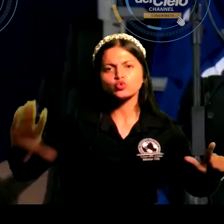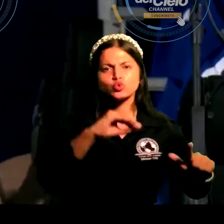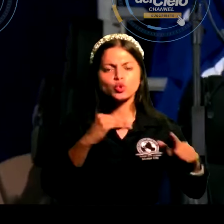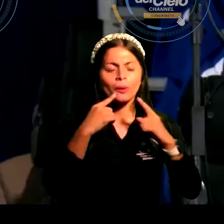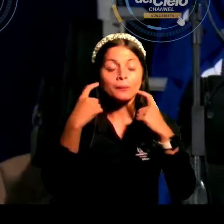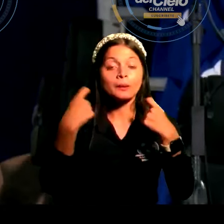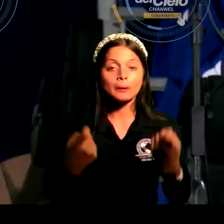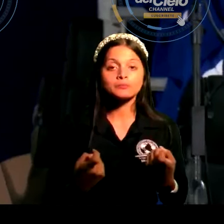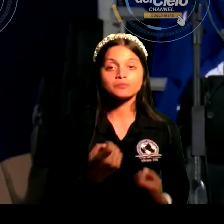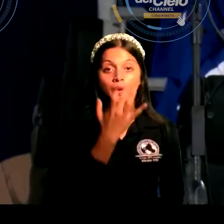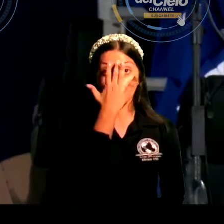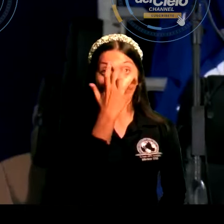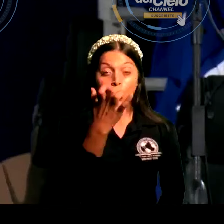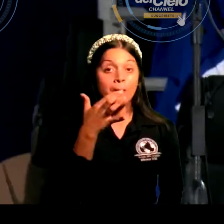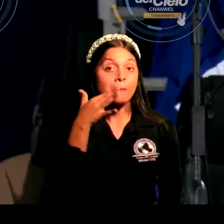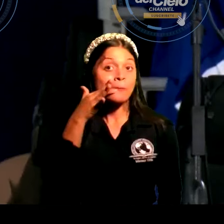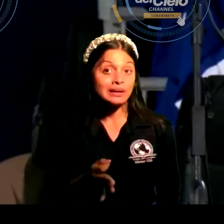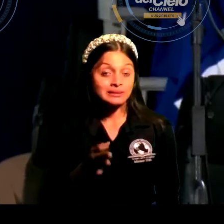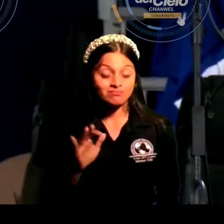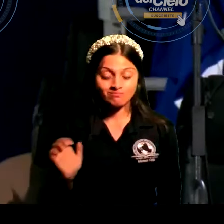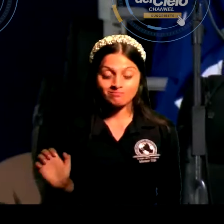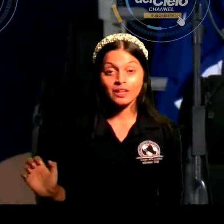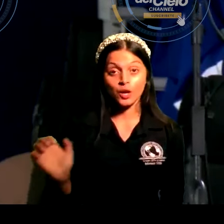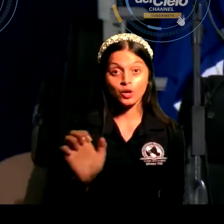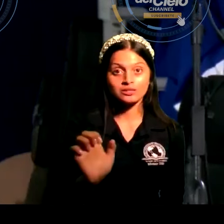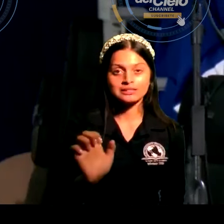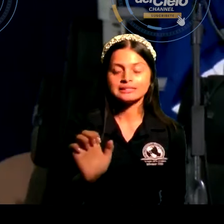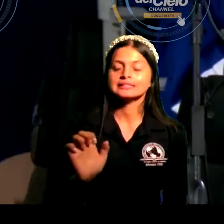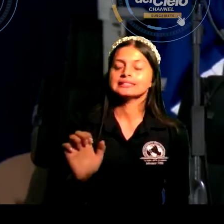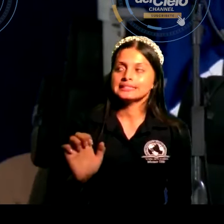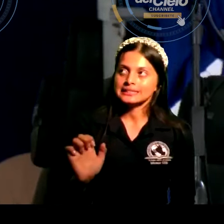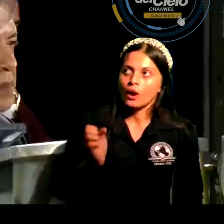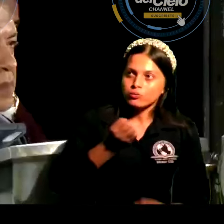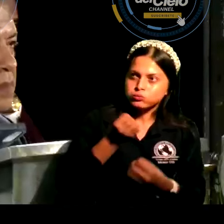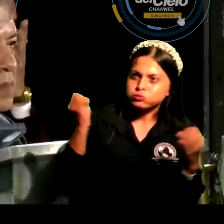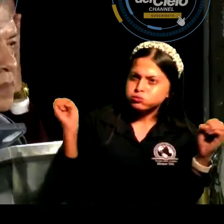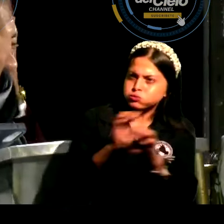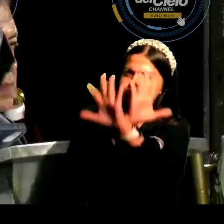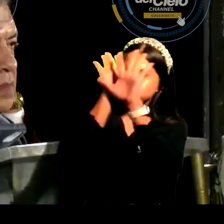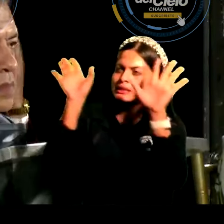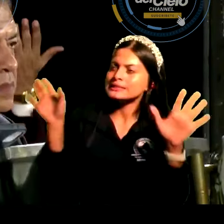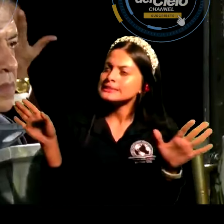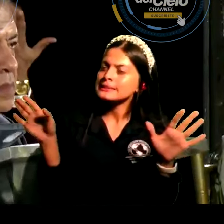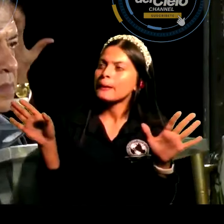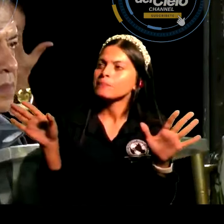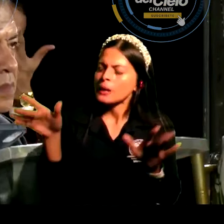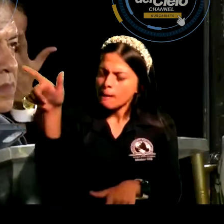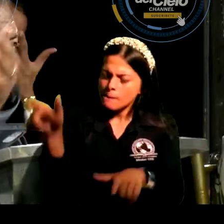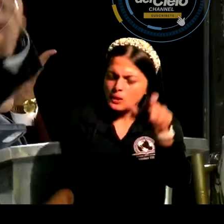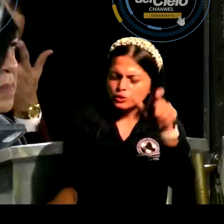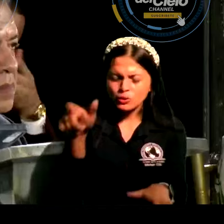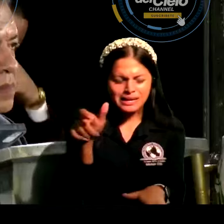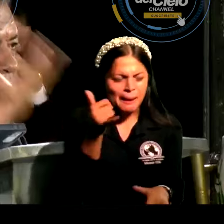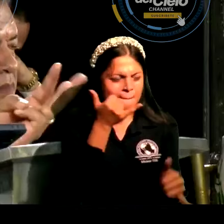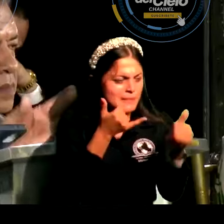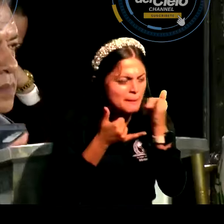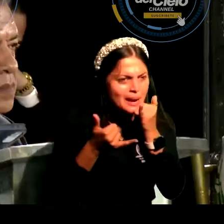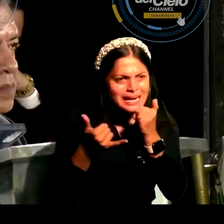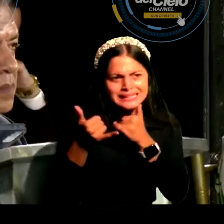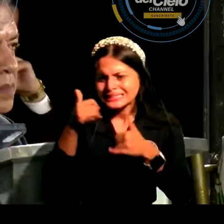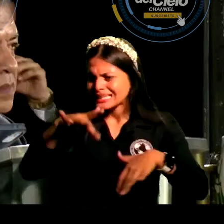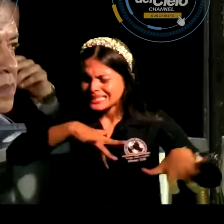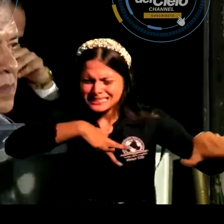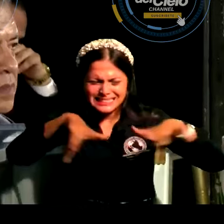verdadero Evangelio muestra con claridad que el pecador está perdido, arruinado,